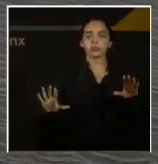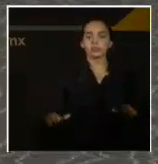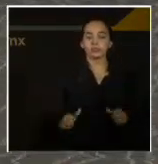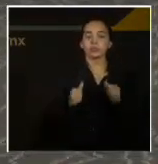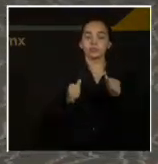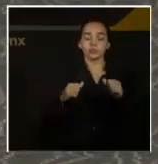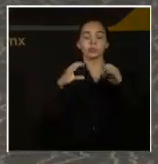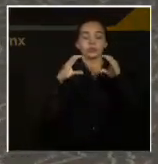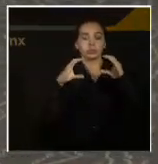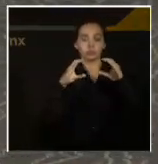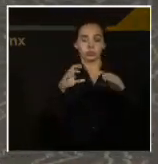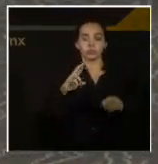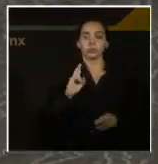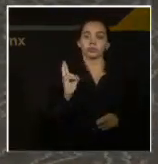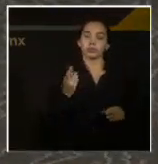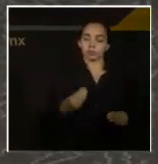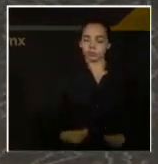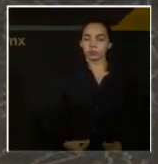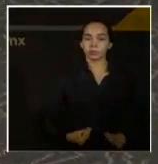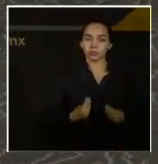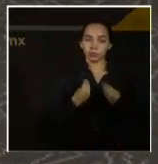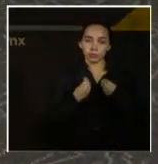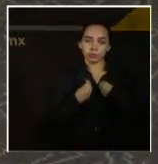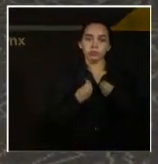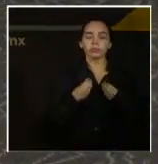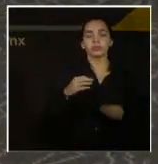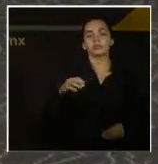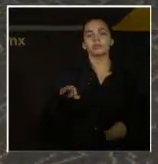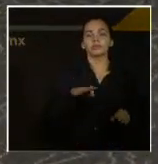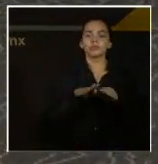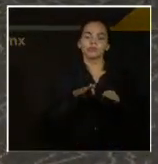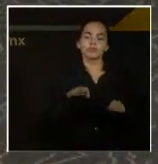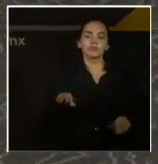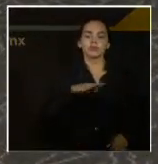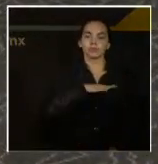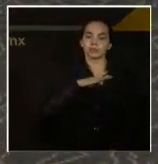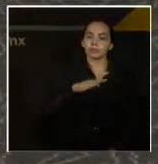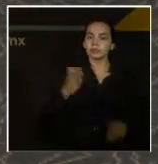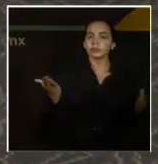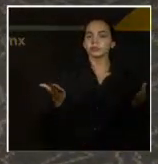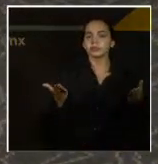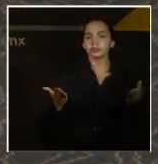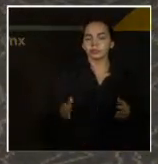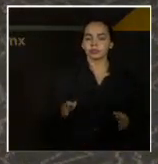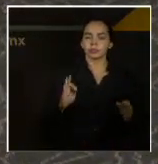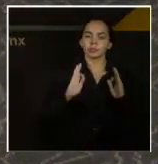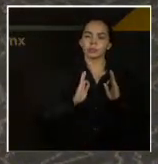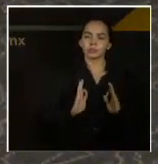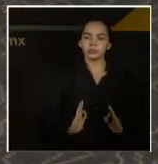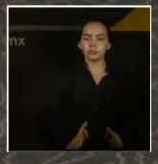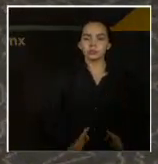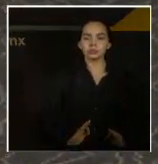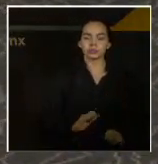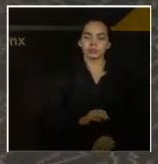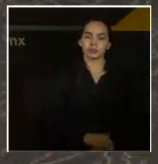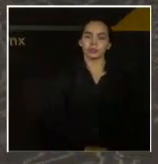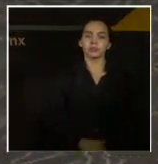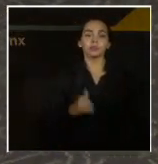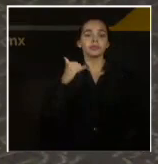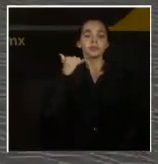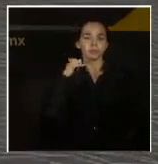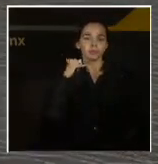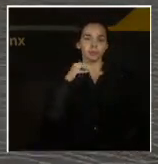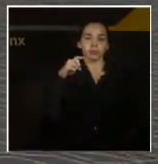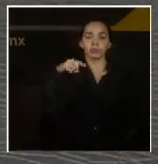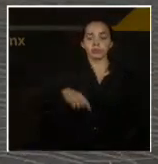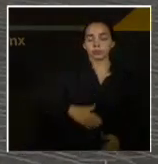seguridad, por nuestra calidad de vida, por nuestra capacidad de mantener nuestra armonía y nuestra tranquilidad. Yucatán